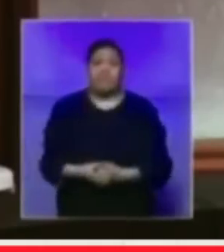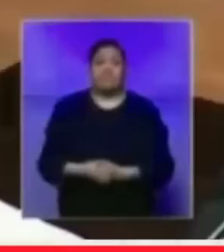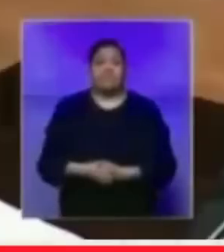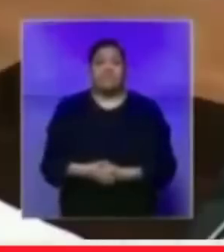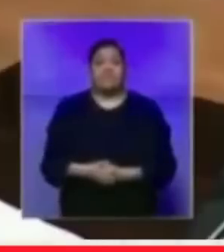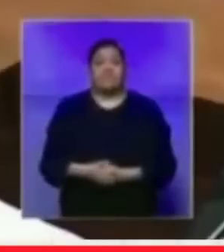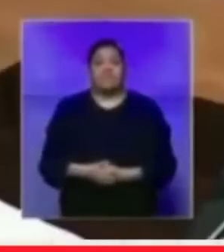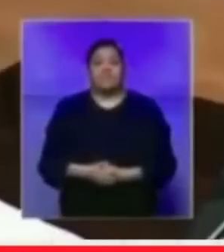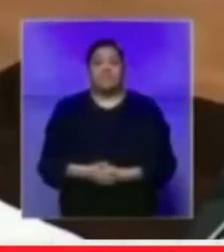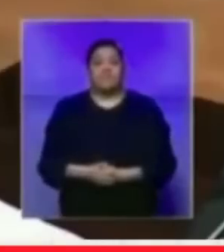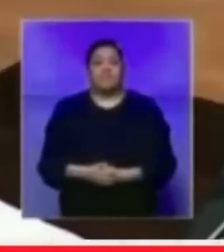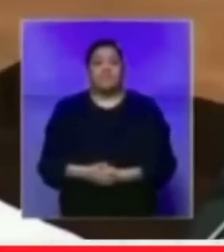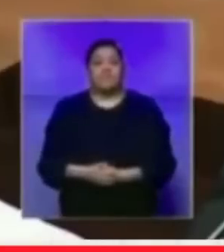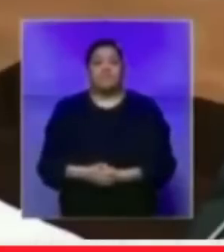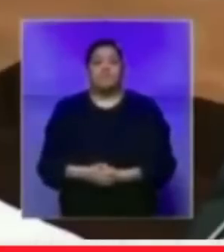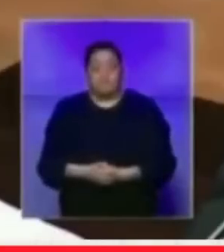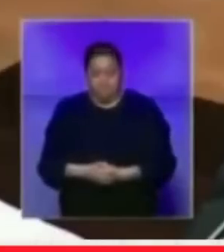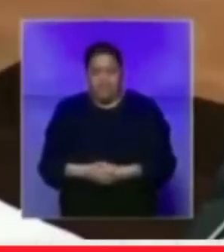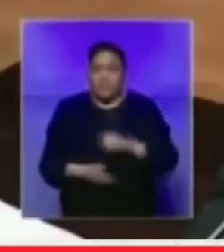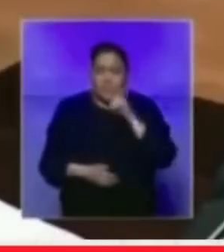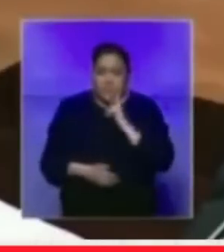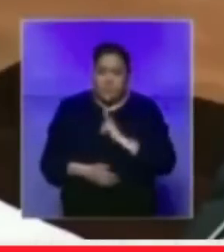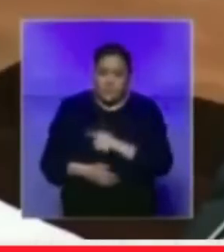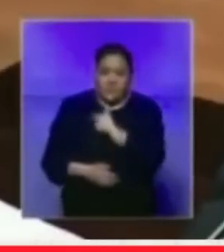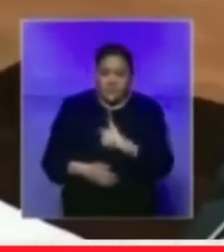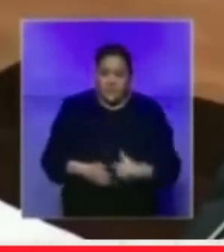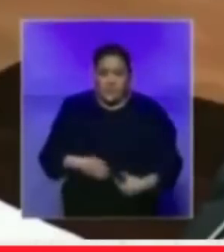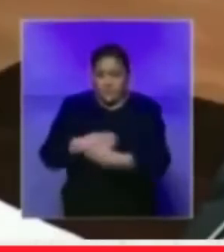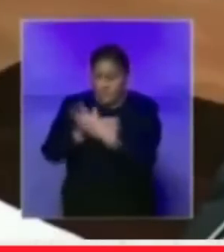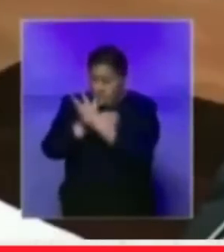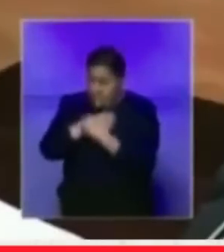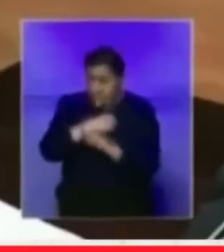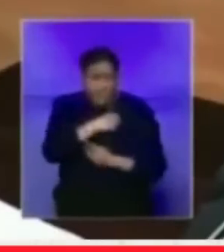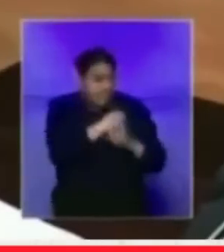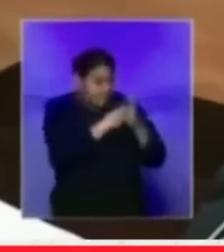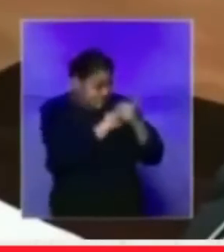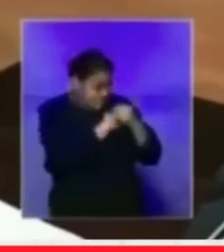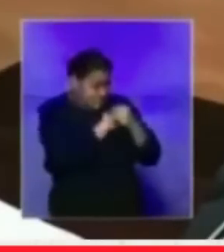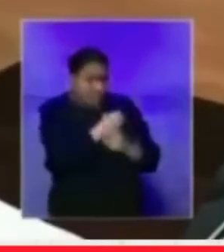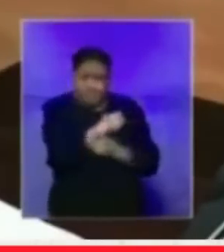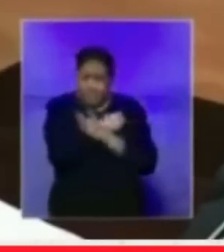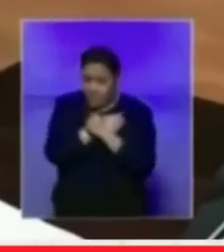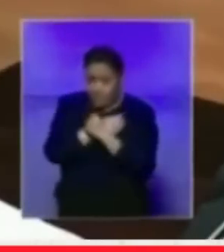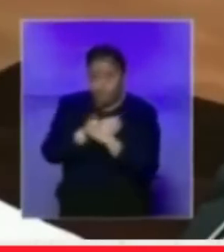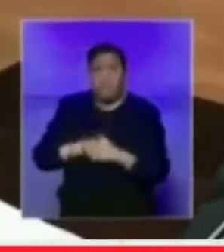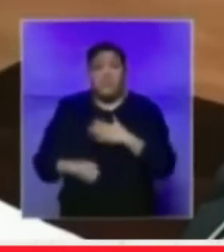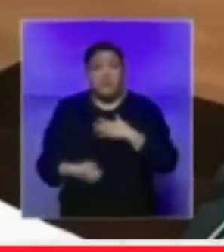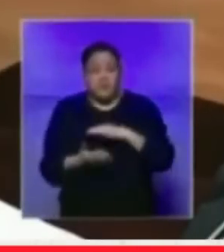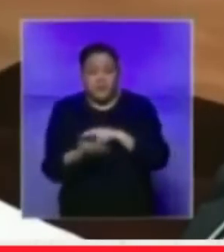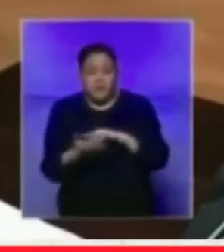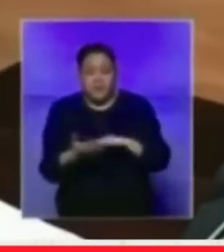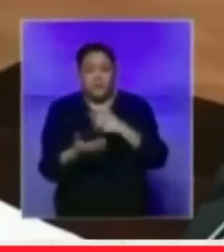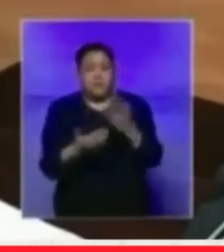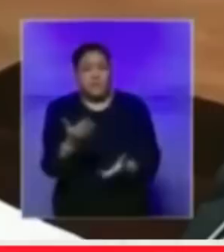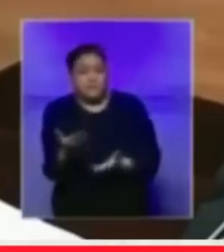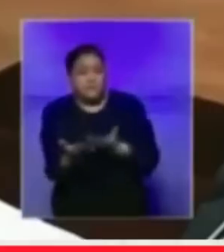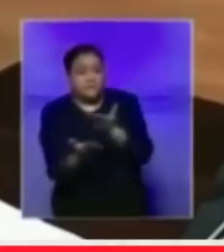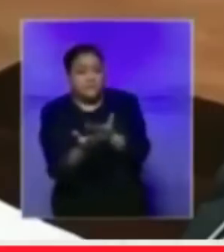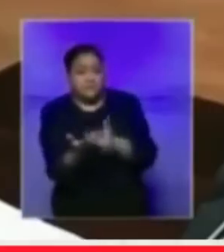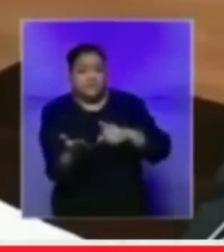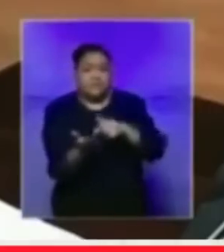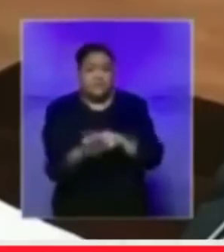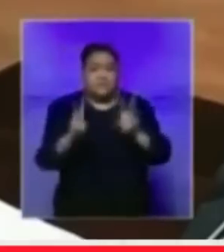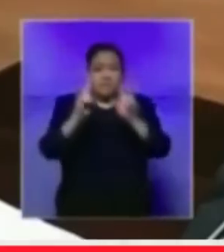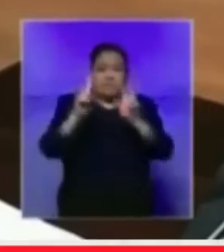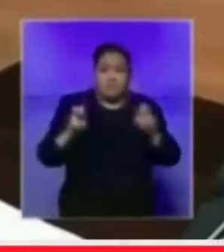correspondiente. Con su autorización, magistrada Presidenta, magistradas, magistrados. Doy cuenta del proyecto de dictamen relativo